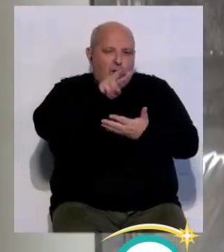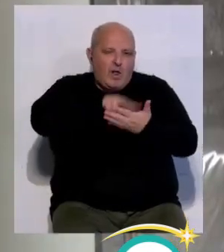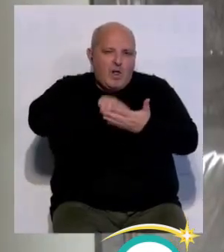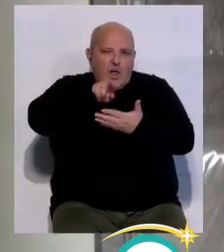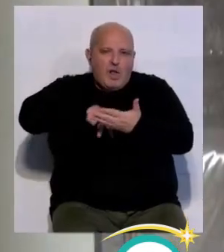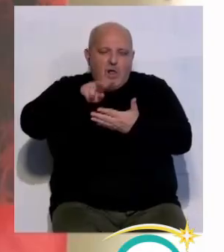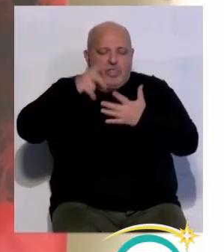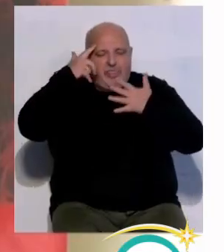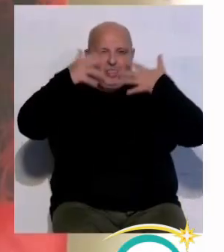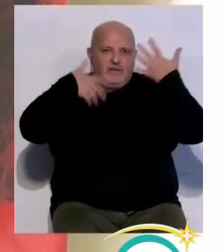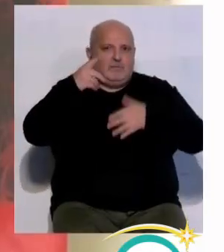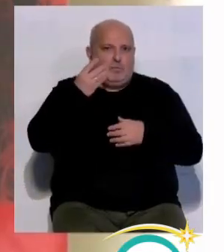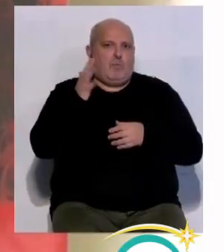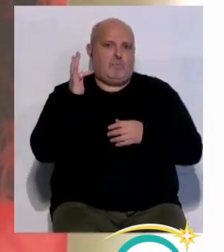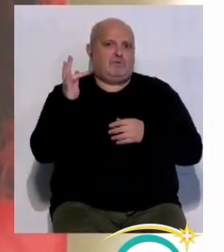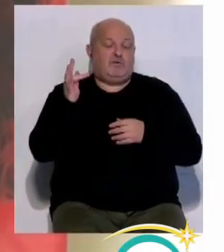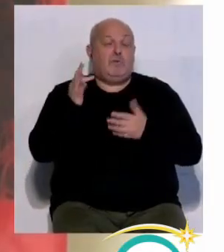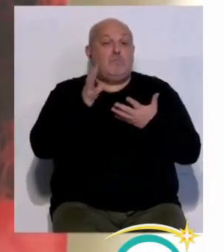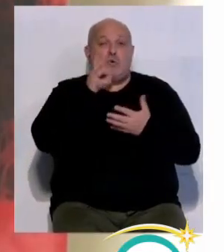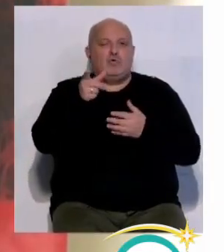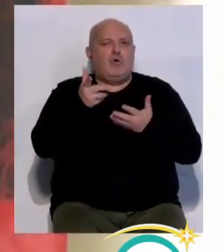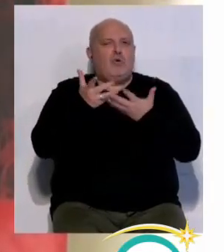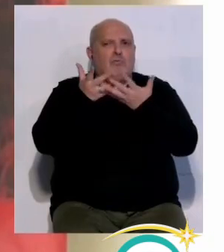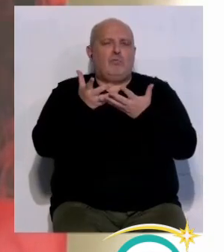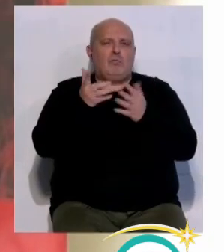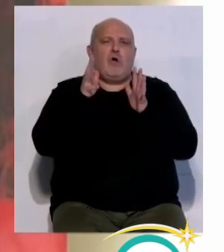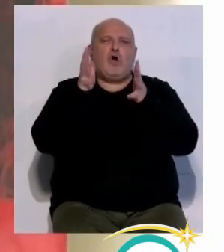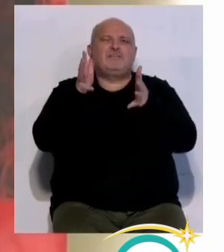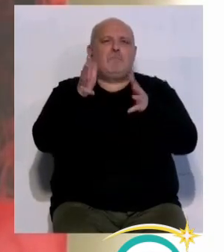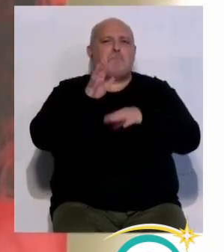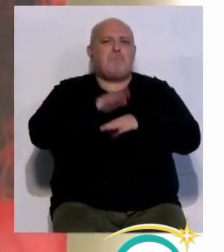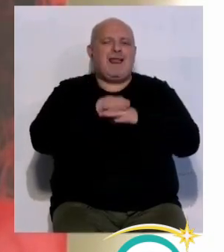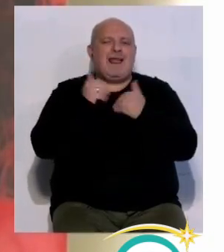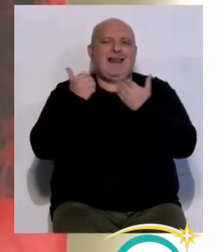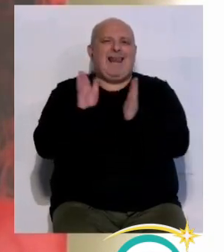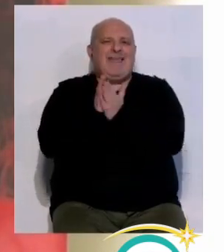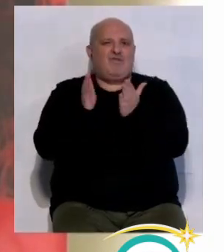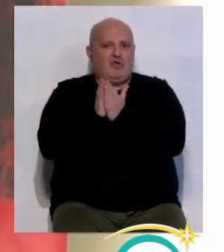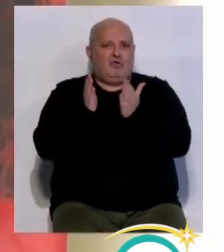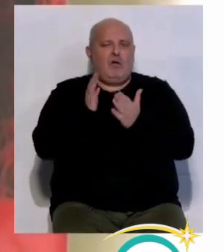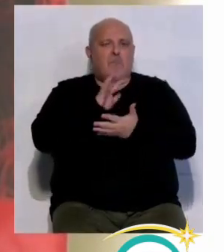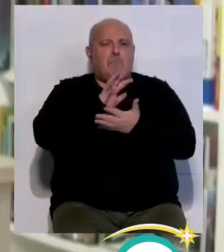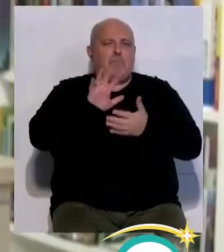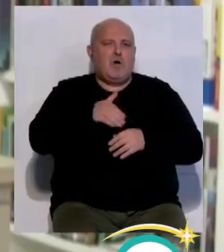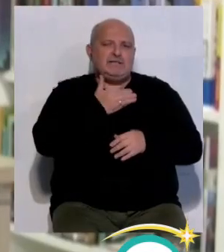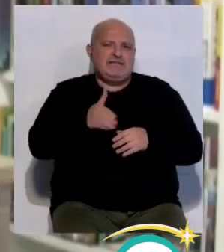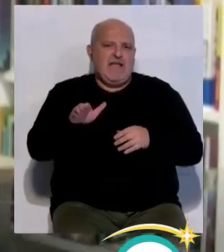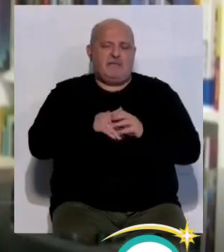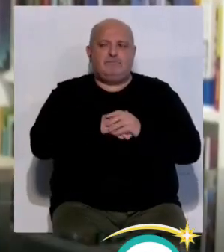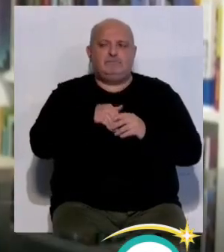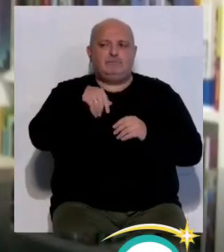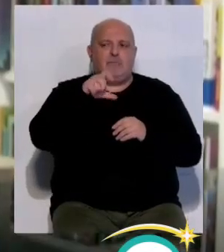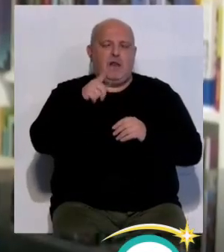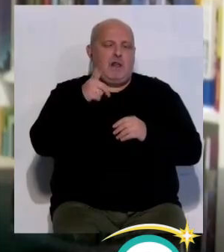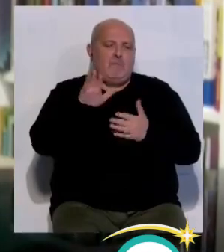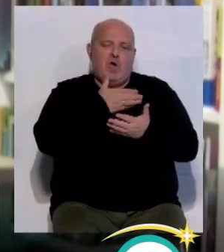simplemente distraerse. Por todo ello queremos ofrecer algunos consejos para regalar, desde poesía. La poesía de Miguel Ángel es que es un